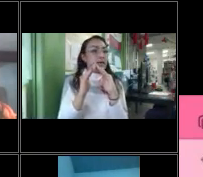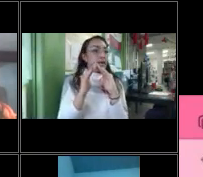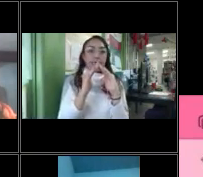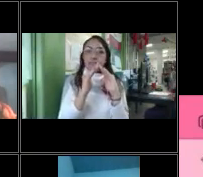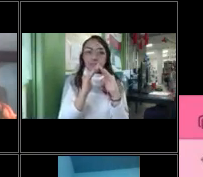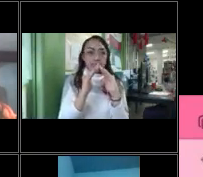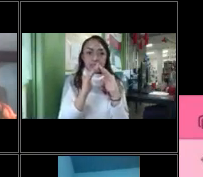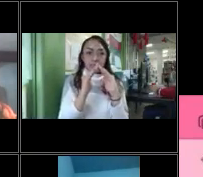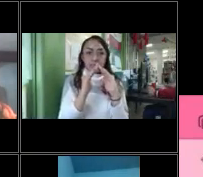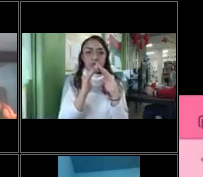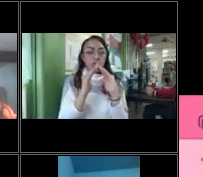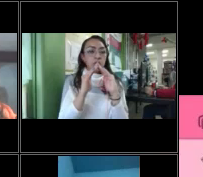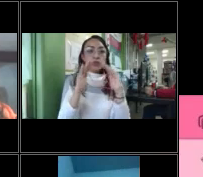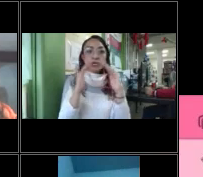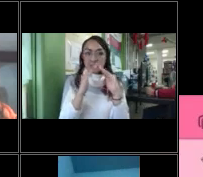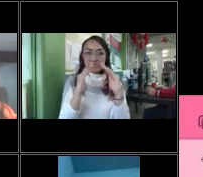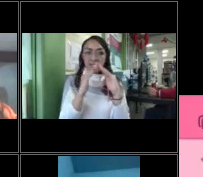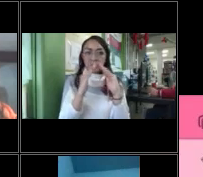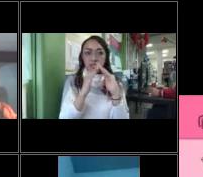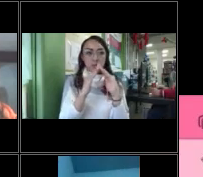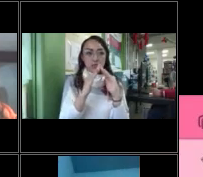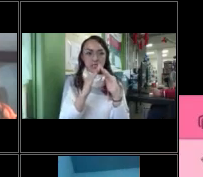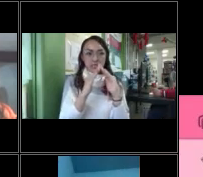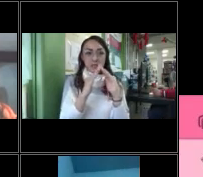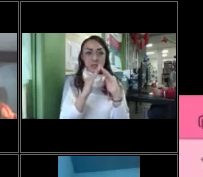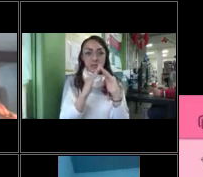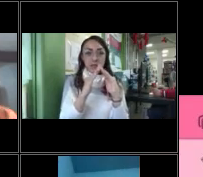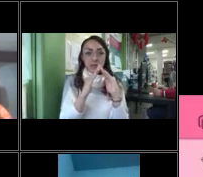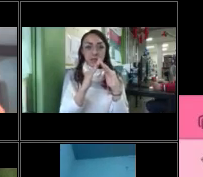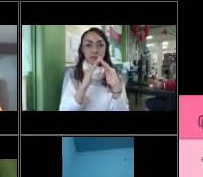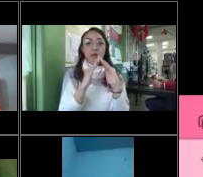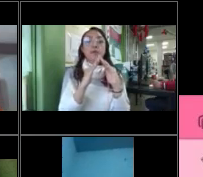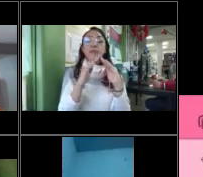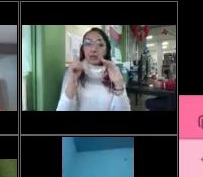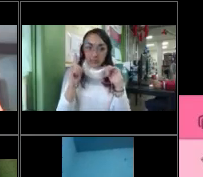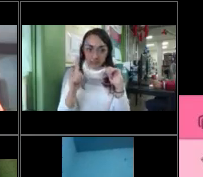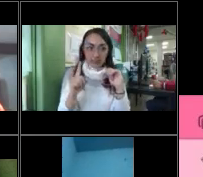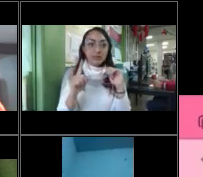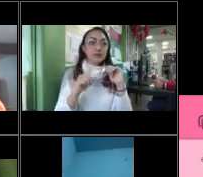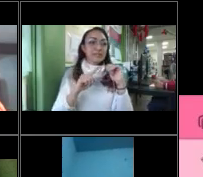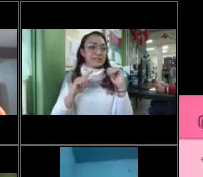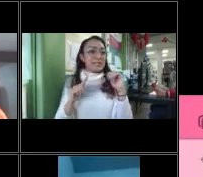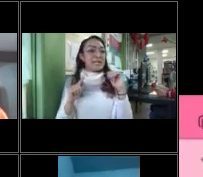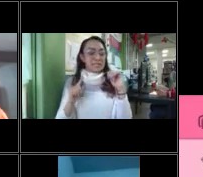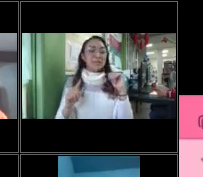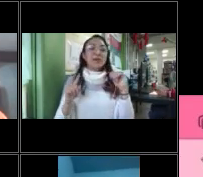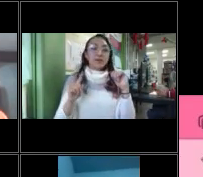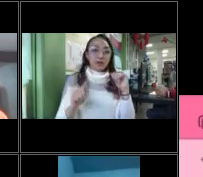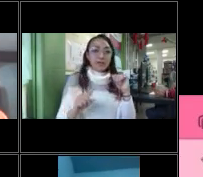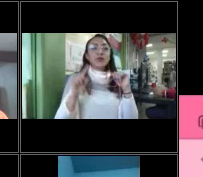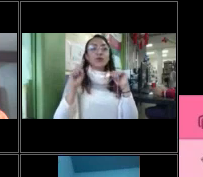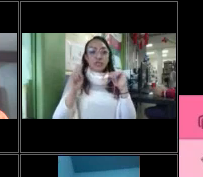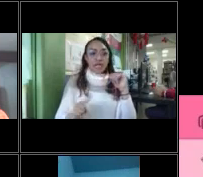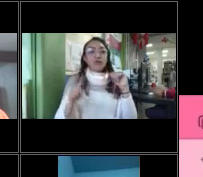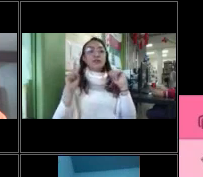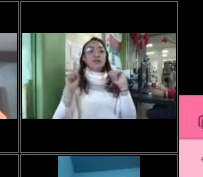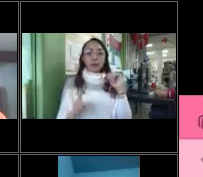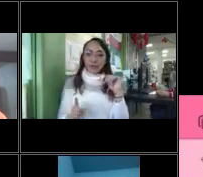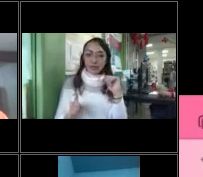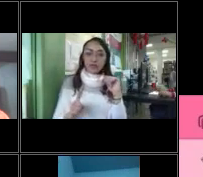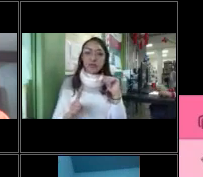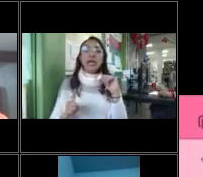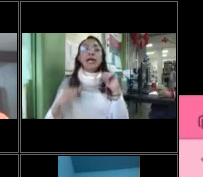casa. Las casas aquí en México no son casas de dos aguas, ¿verdad? Pero aquí nos enseñan siempre a dibujar con